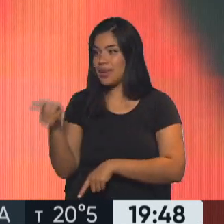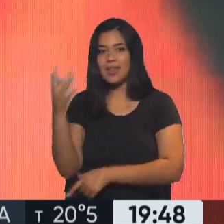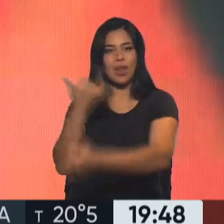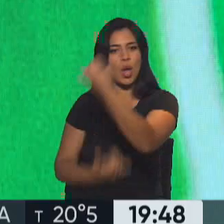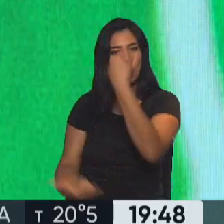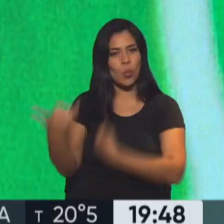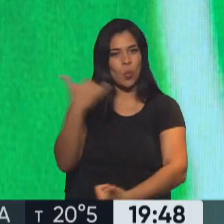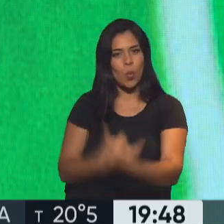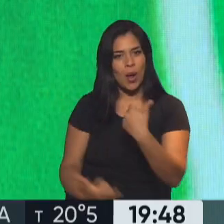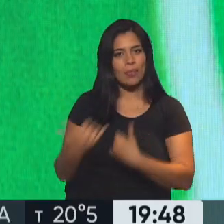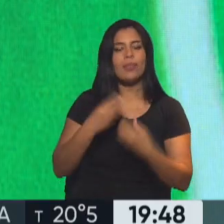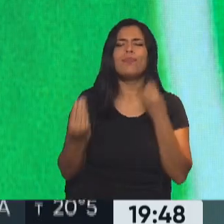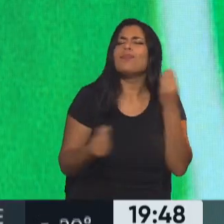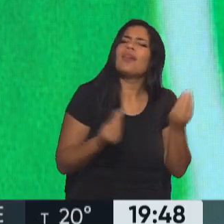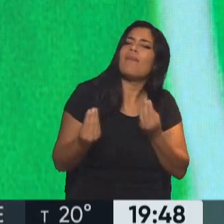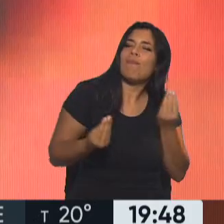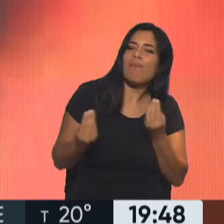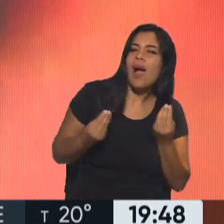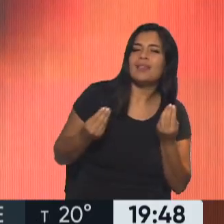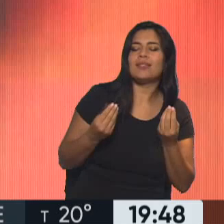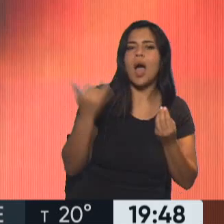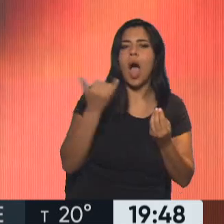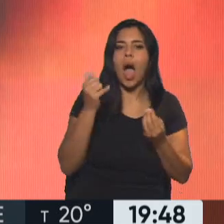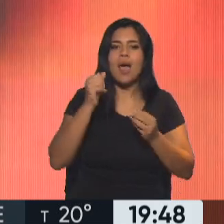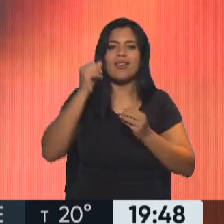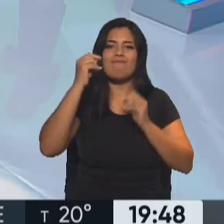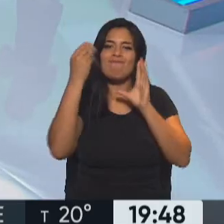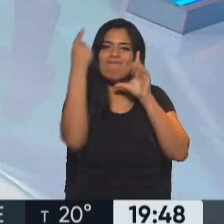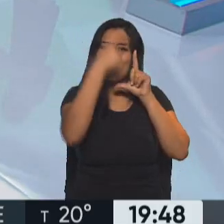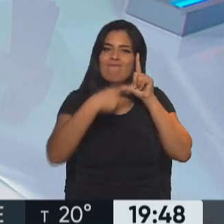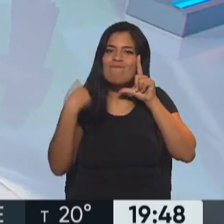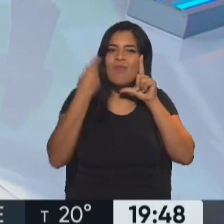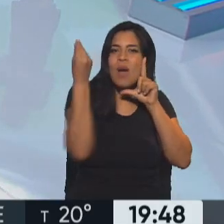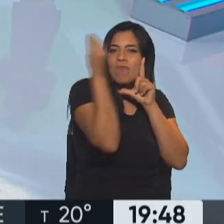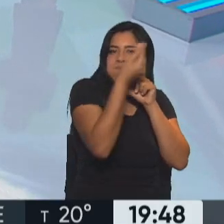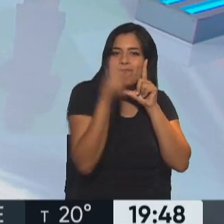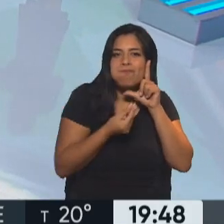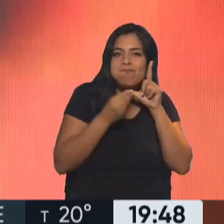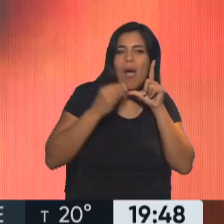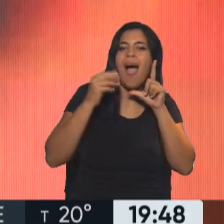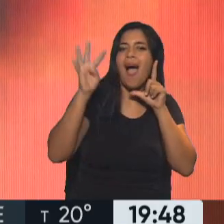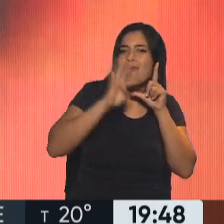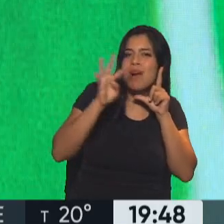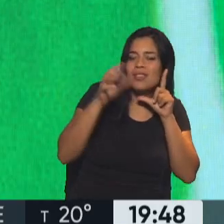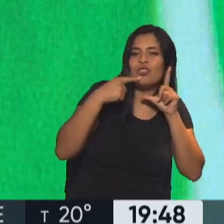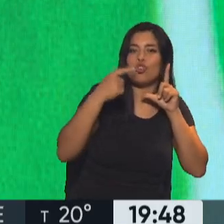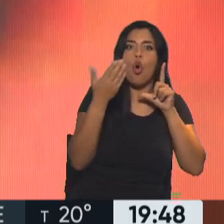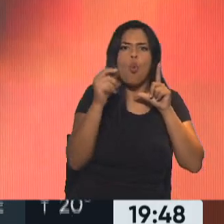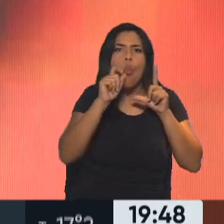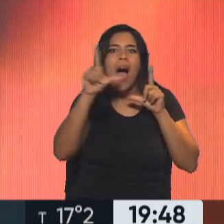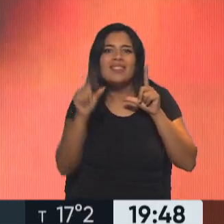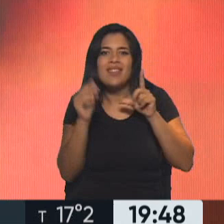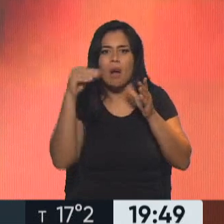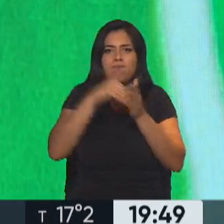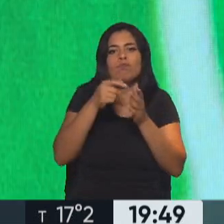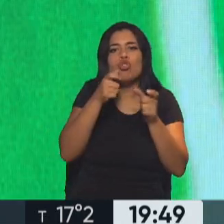contar qué está pasando, Irina, con estas nuevas reacciones de WhatsApp. A muchos ya les llegó la notificación, algunos todavía no están enterados. ¿De